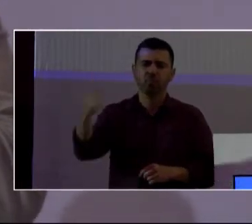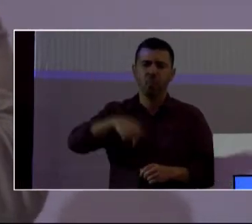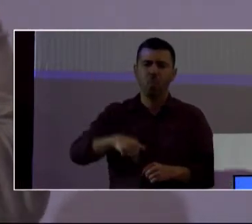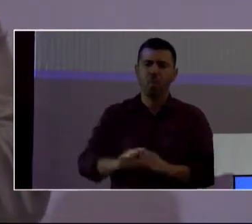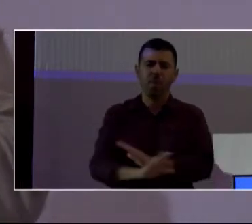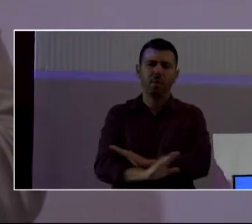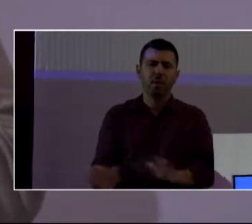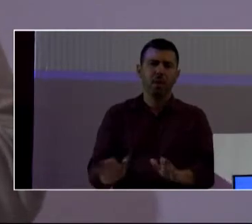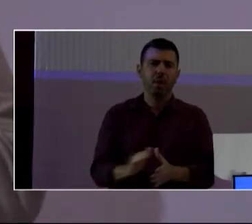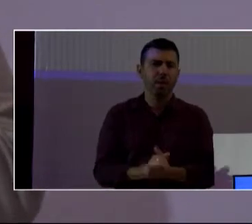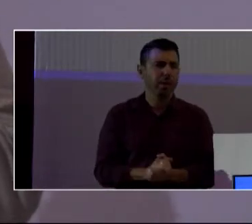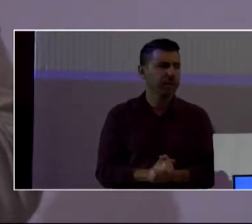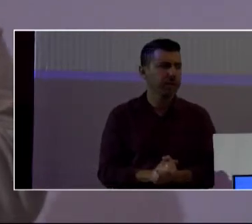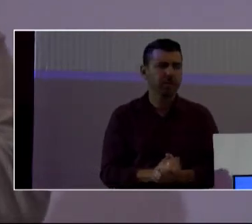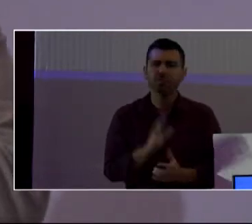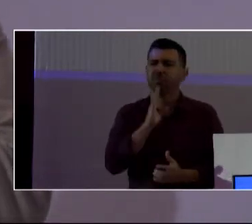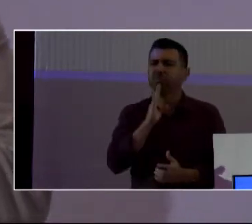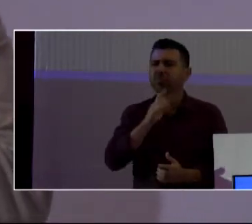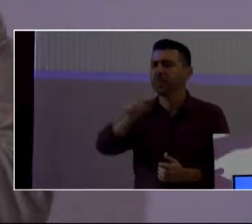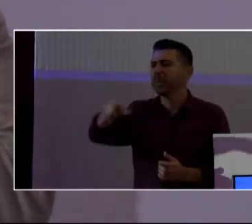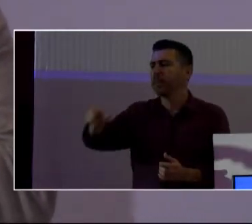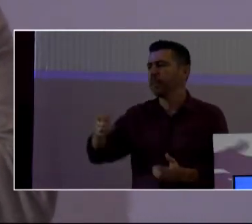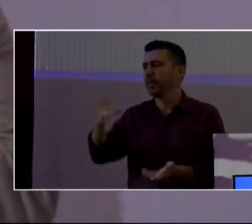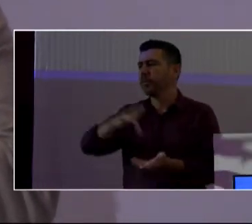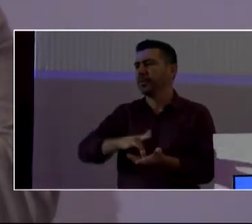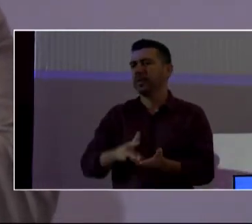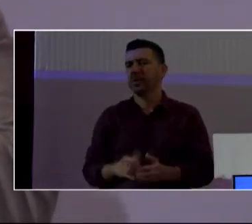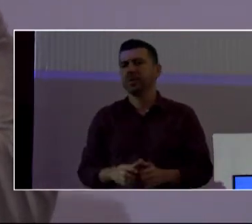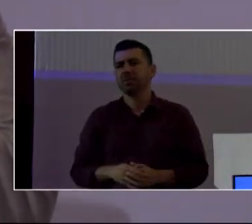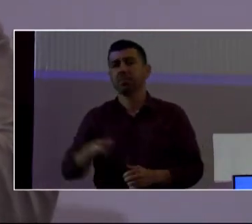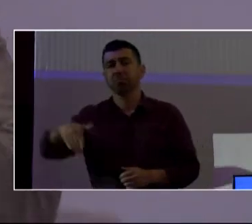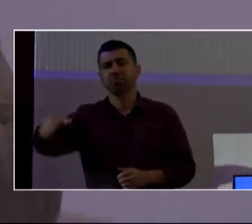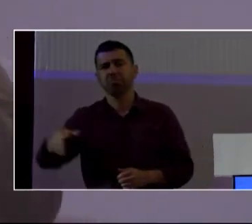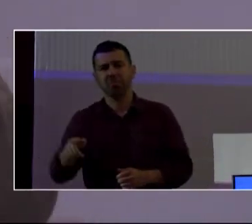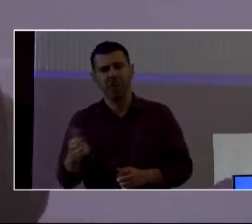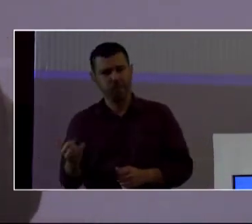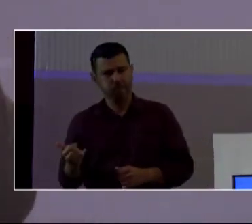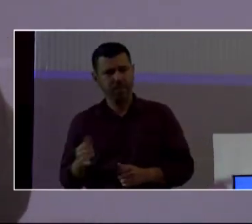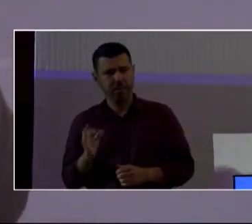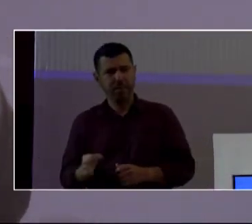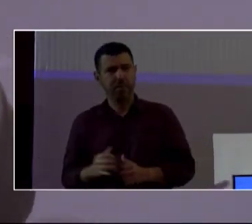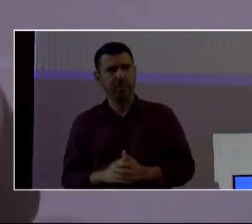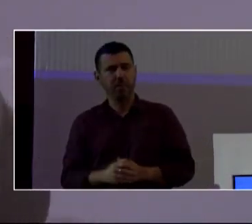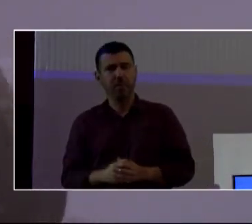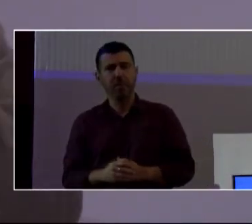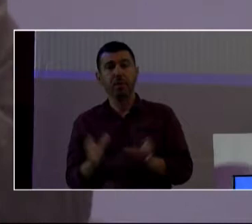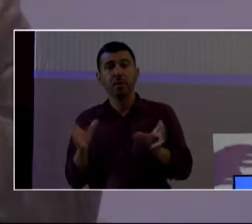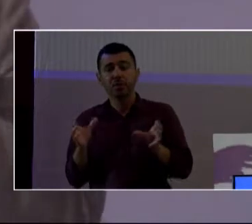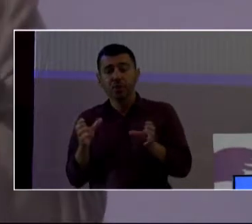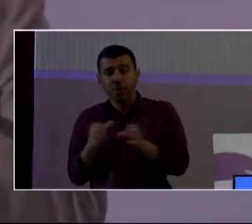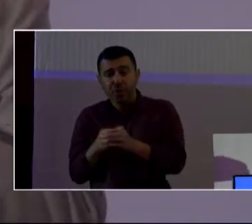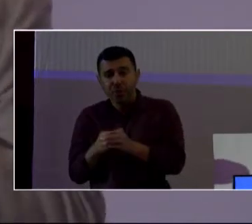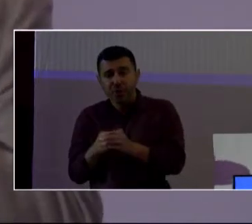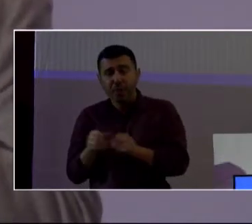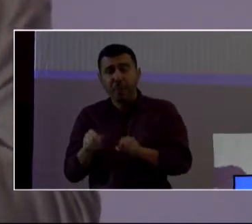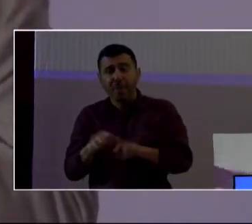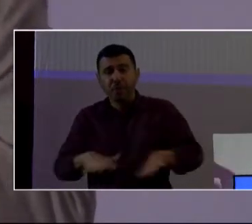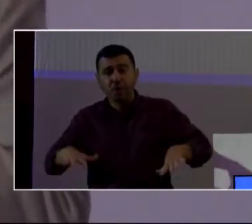¿Quién va a ir allá si va a haber de eso? No, es una sociedad que se